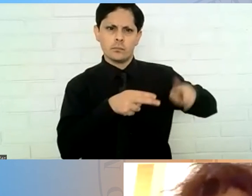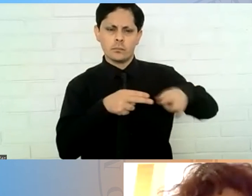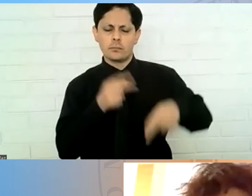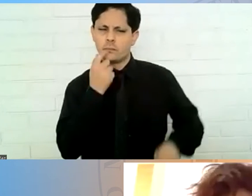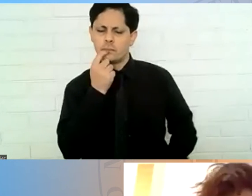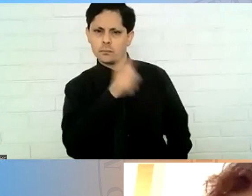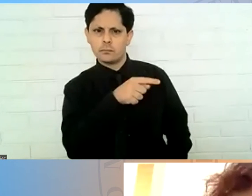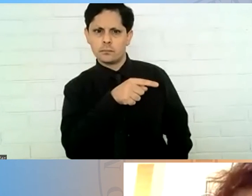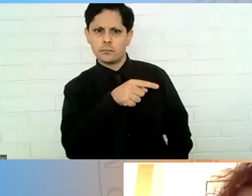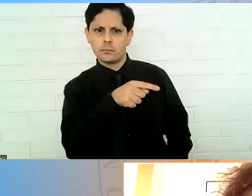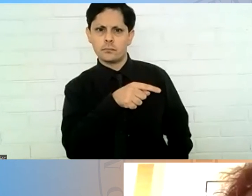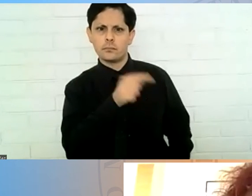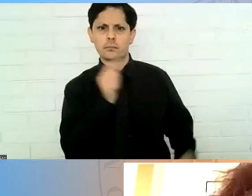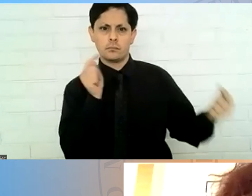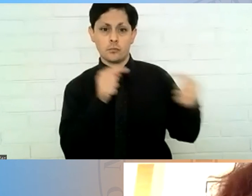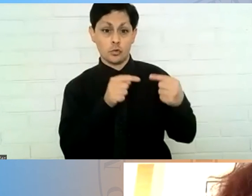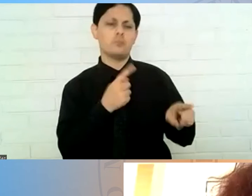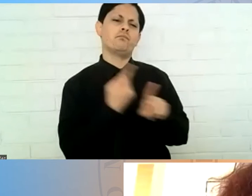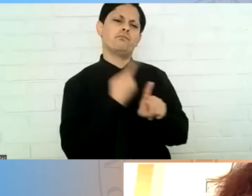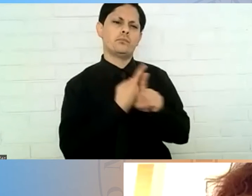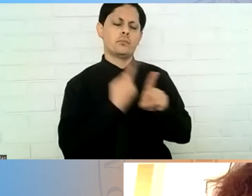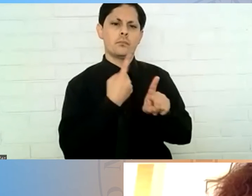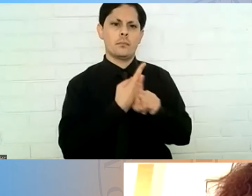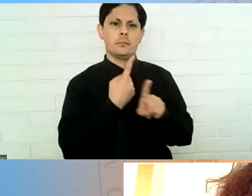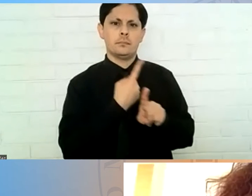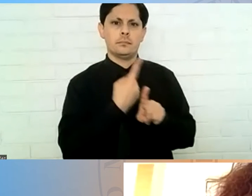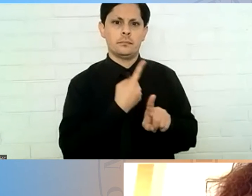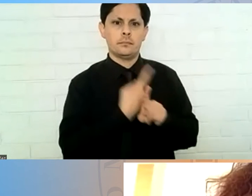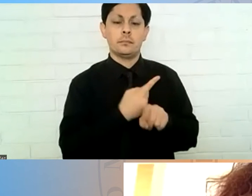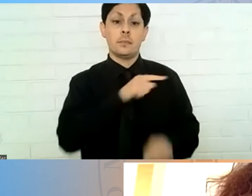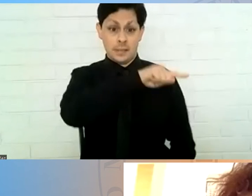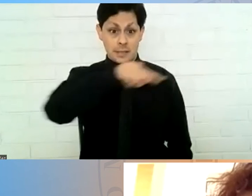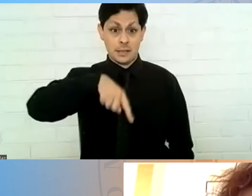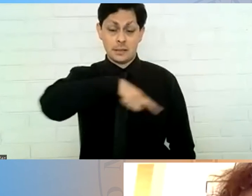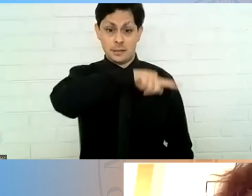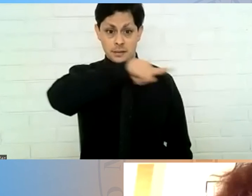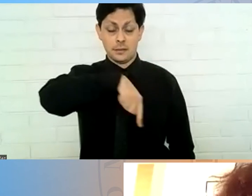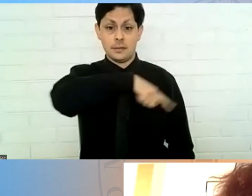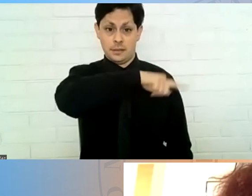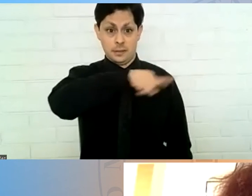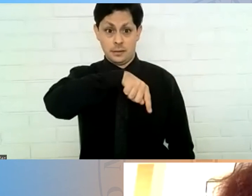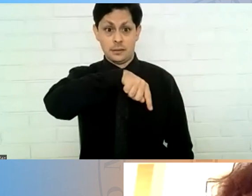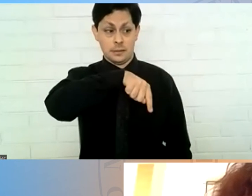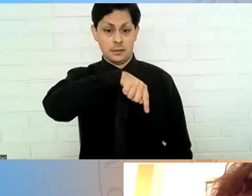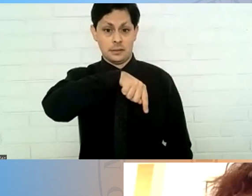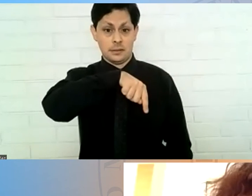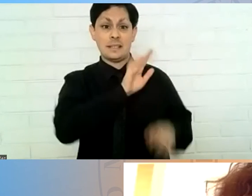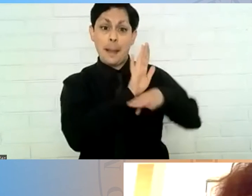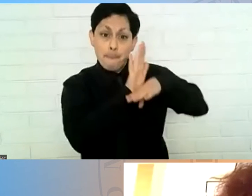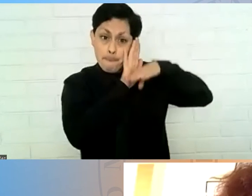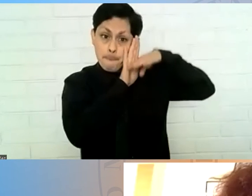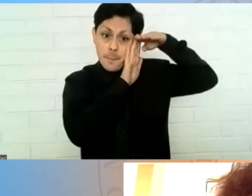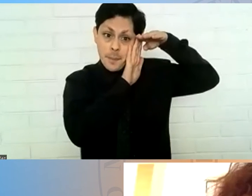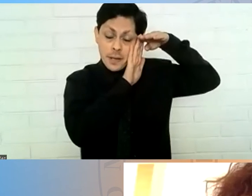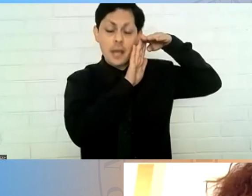constantemente me veo interpelada por mis estudiantes en ese sentido. Yo creo que ellas están tal vez más preparadas que nosotros,